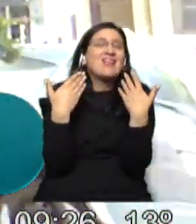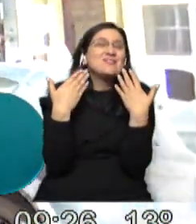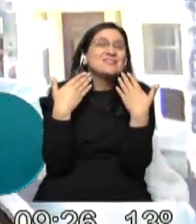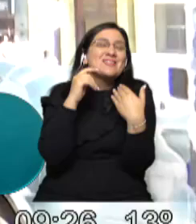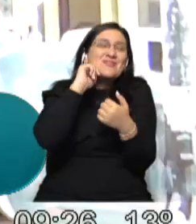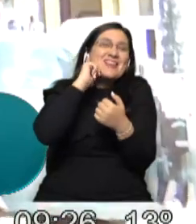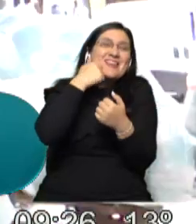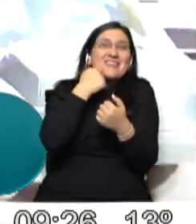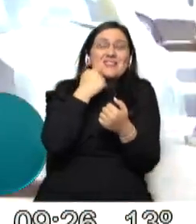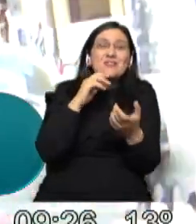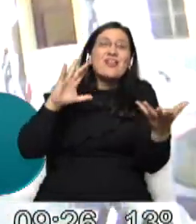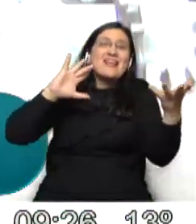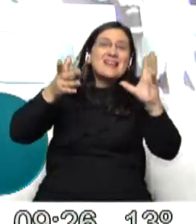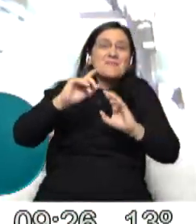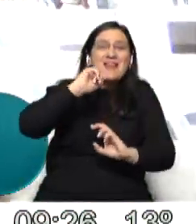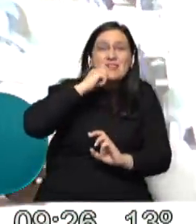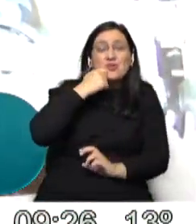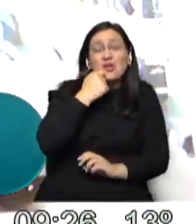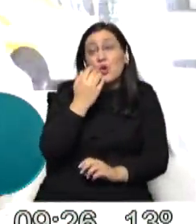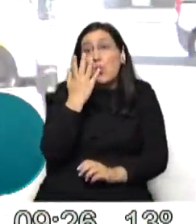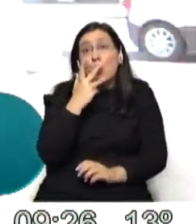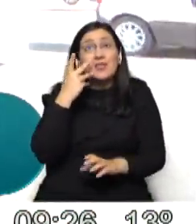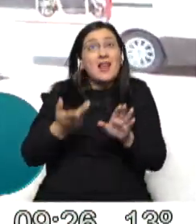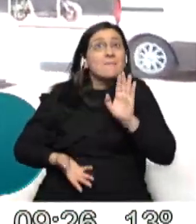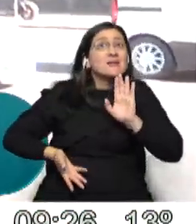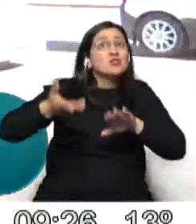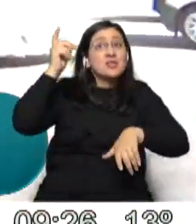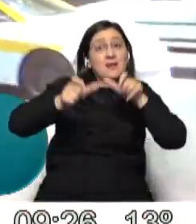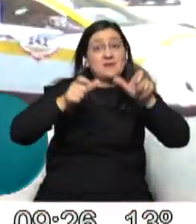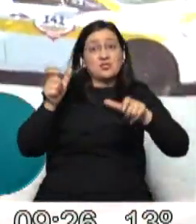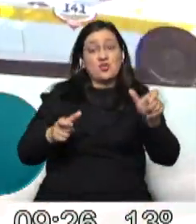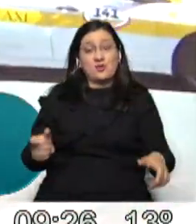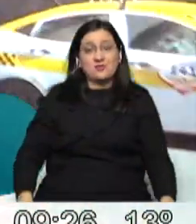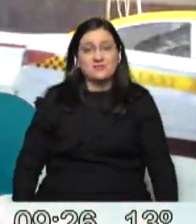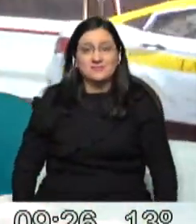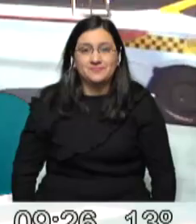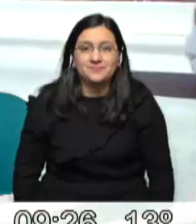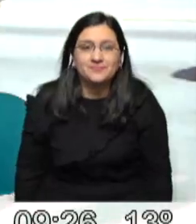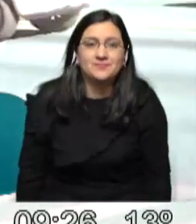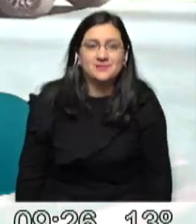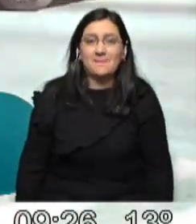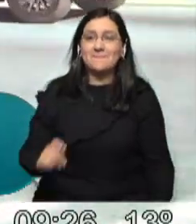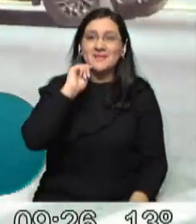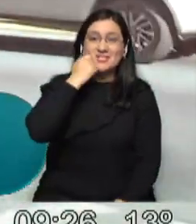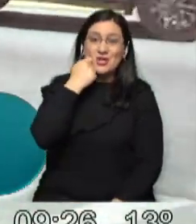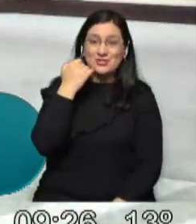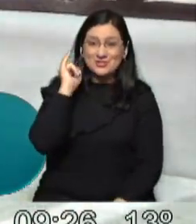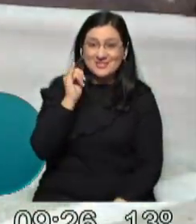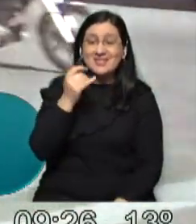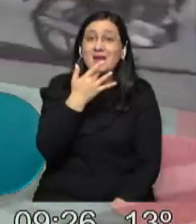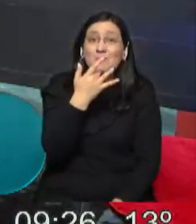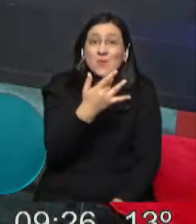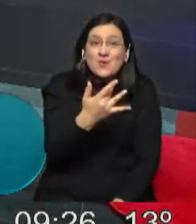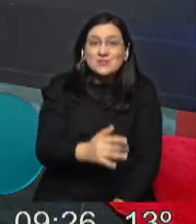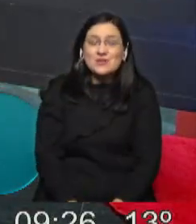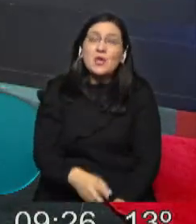tiempo lindo, en teoría el que más nos gusta a la mayoría de los uruguayos y las uruguayas, que es el clima templado, primaveral. Está hermoso,